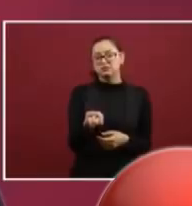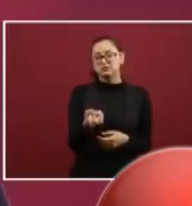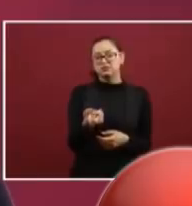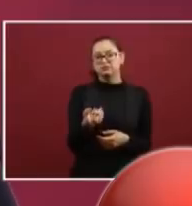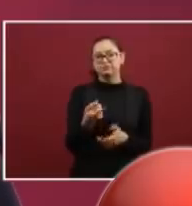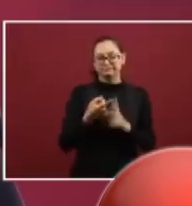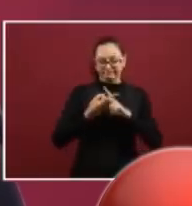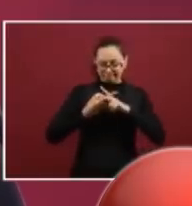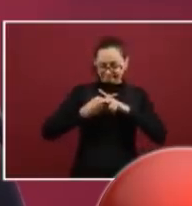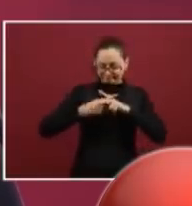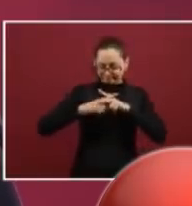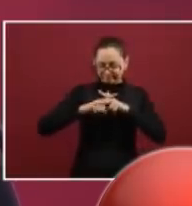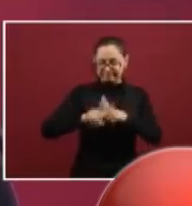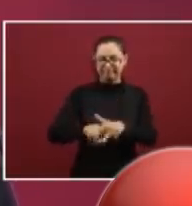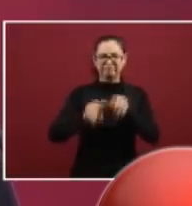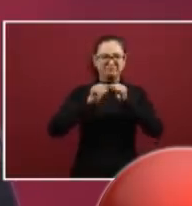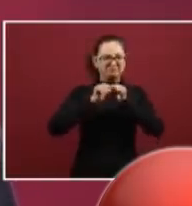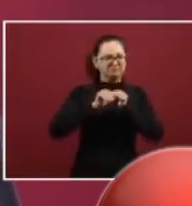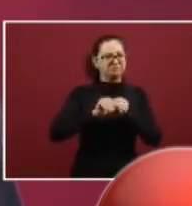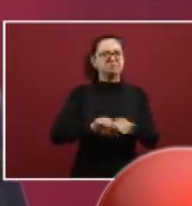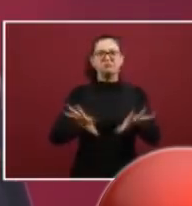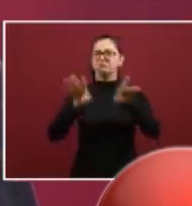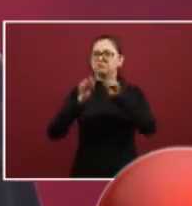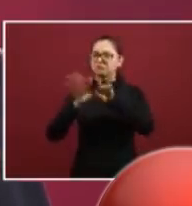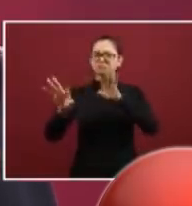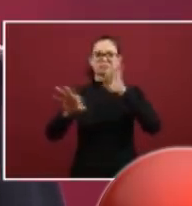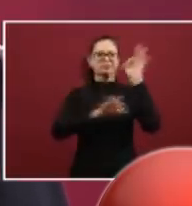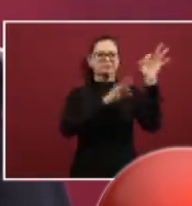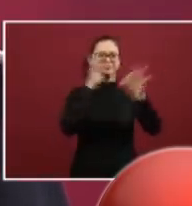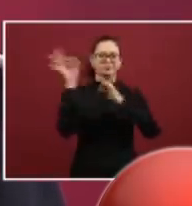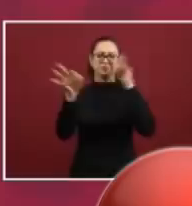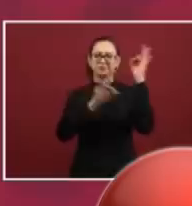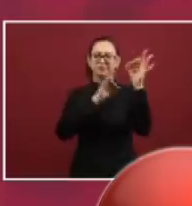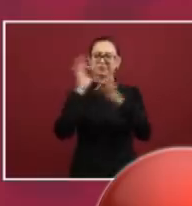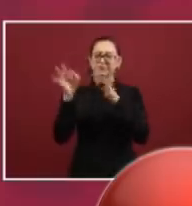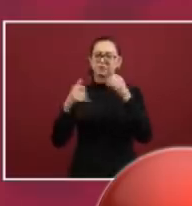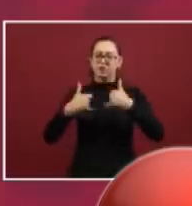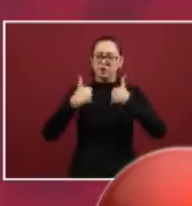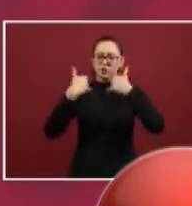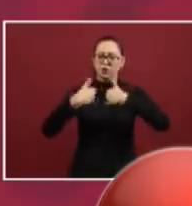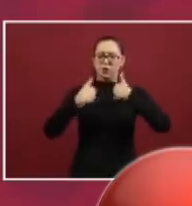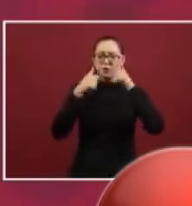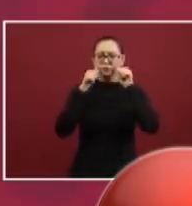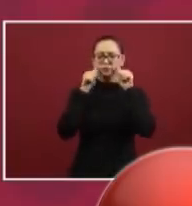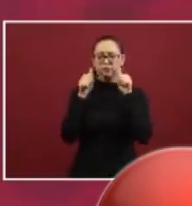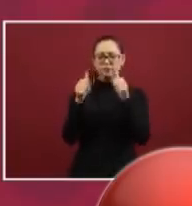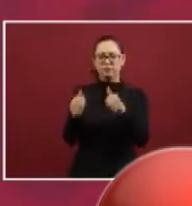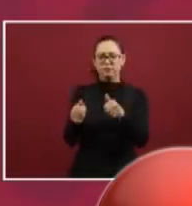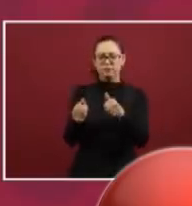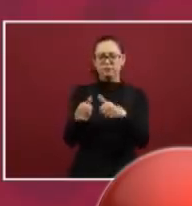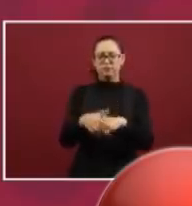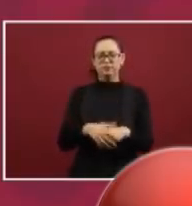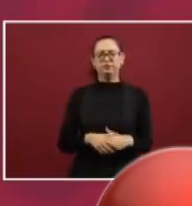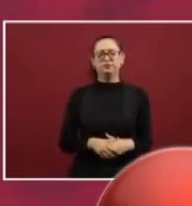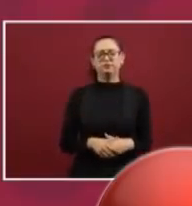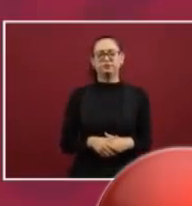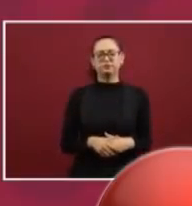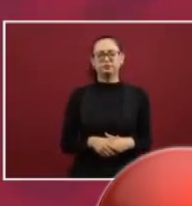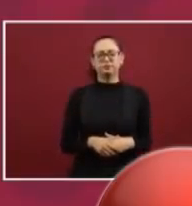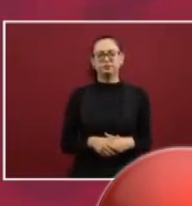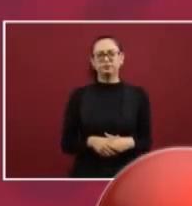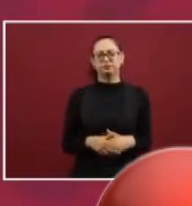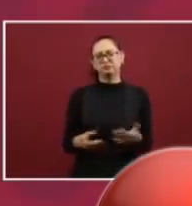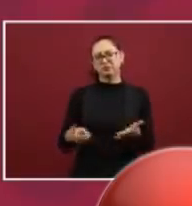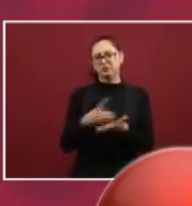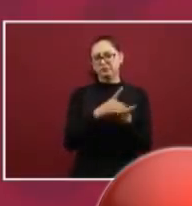una campaña para atender a los jóvenes y alejarlos de